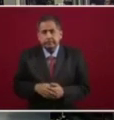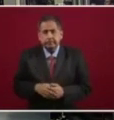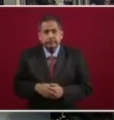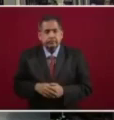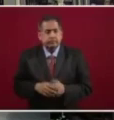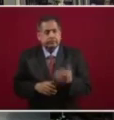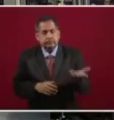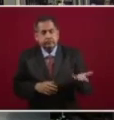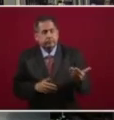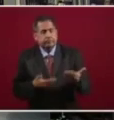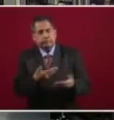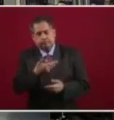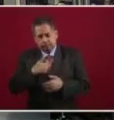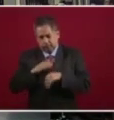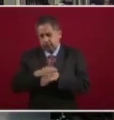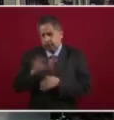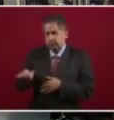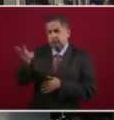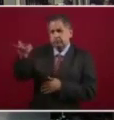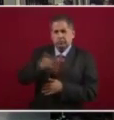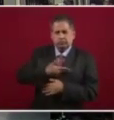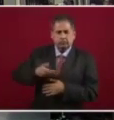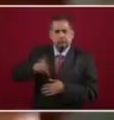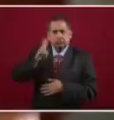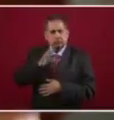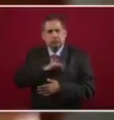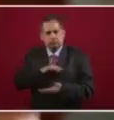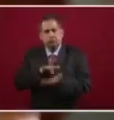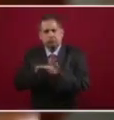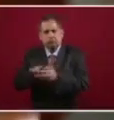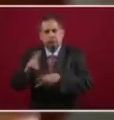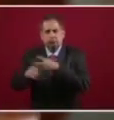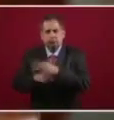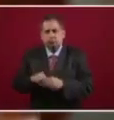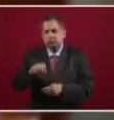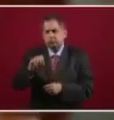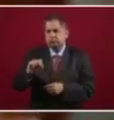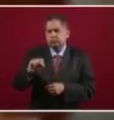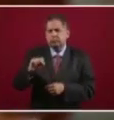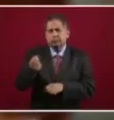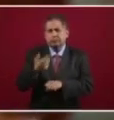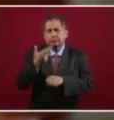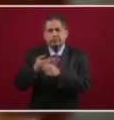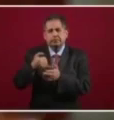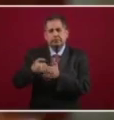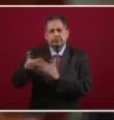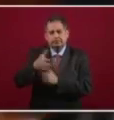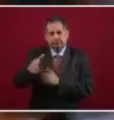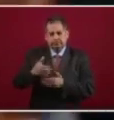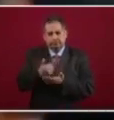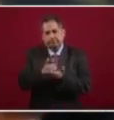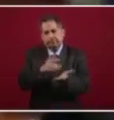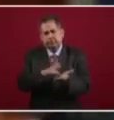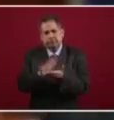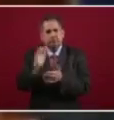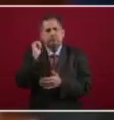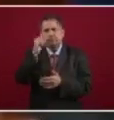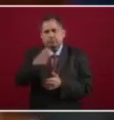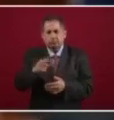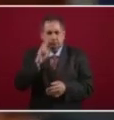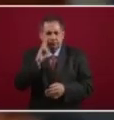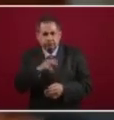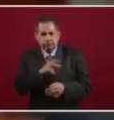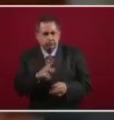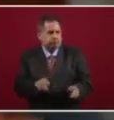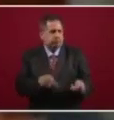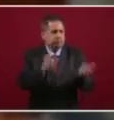Sí me pidieron, pregúntale al señor presidente si pudiera ayudarnos la Secretaría de Agricultura, pues cuando menos poder vender